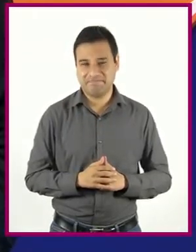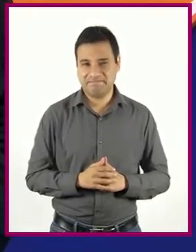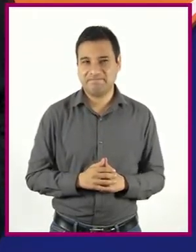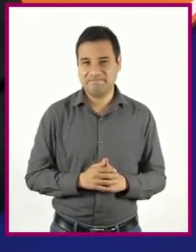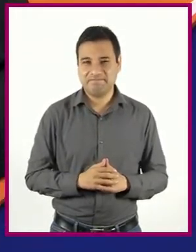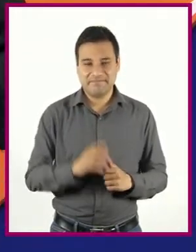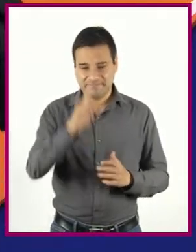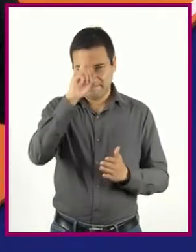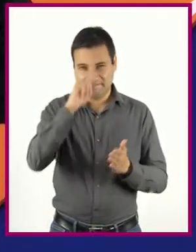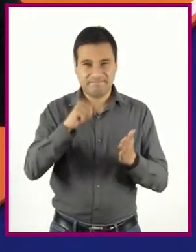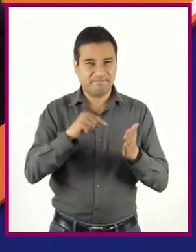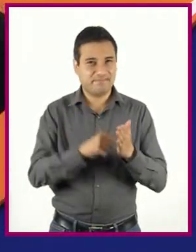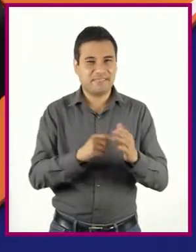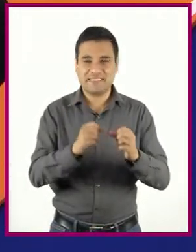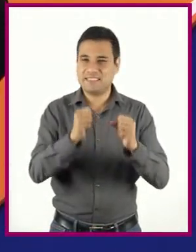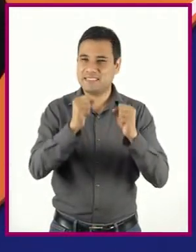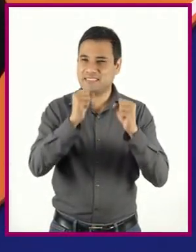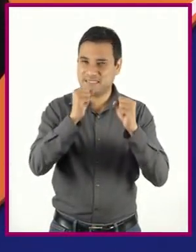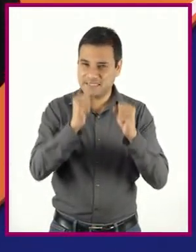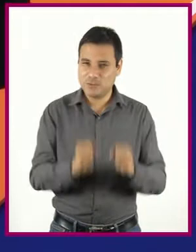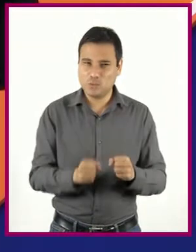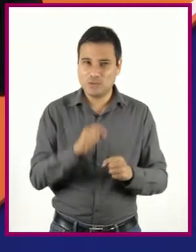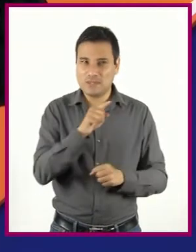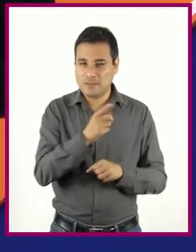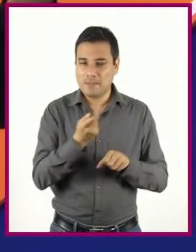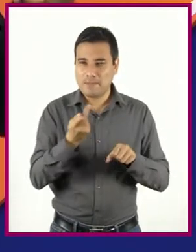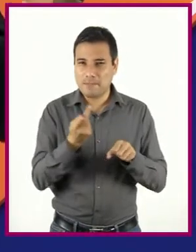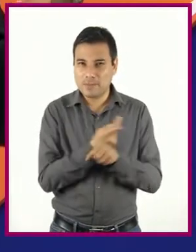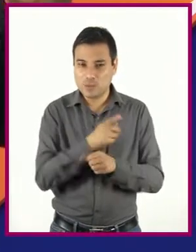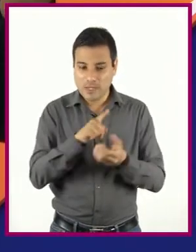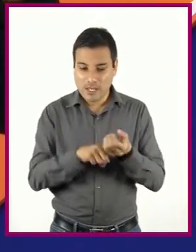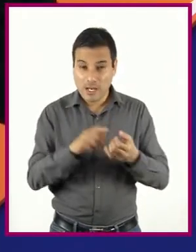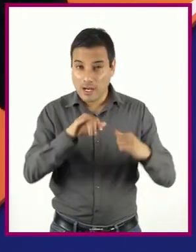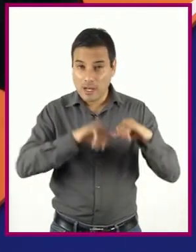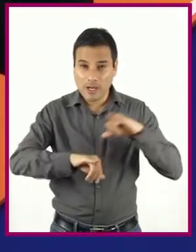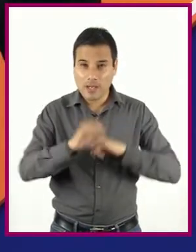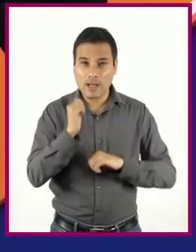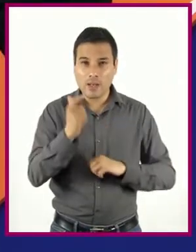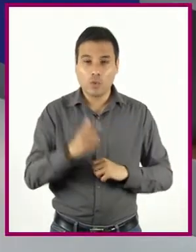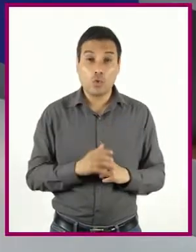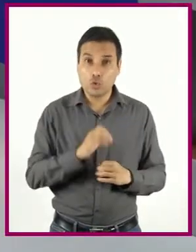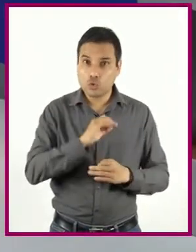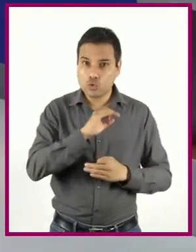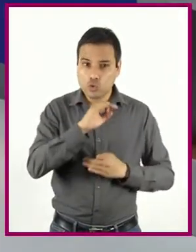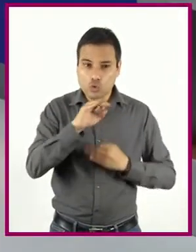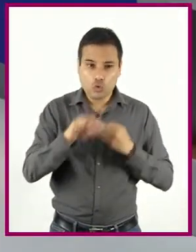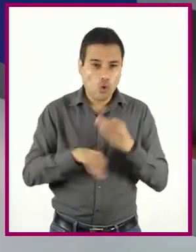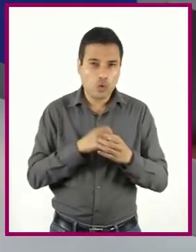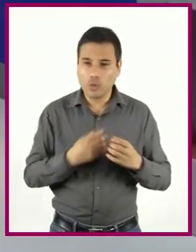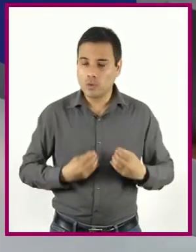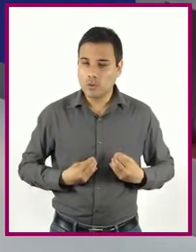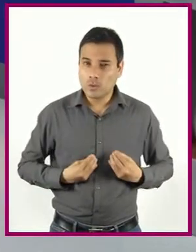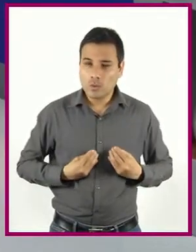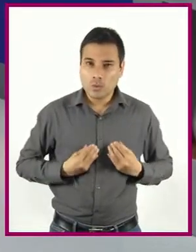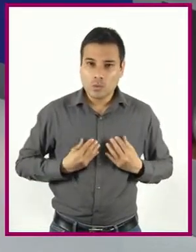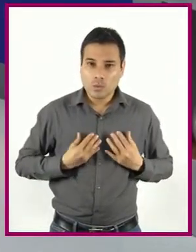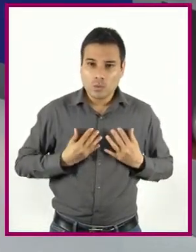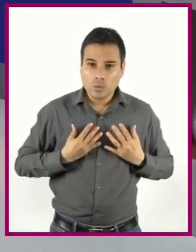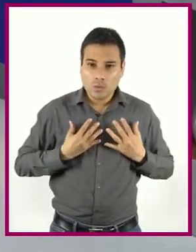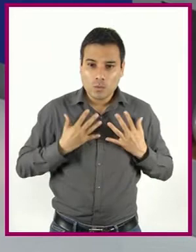menciona en su relato de amor de ebullición. Todo fue tan intenso entre ellos que